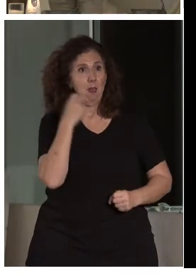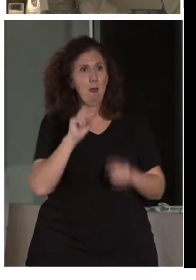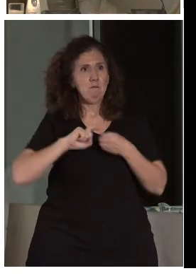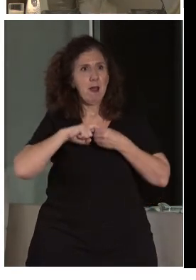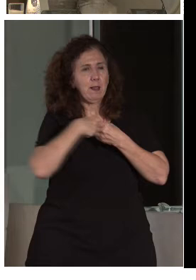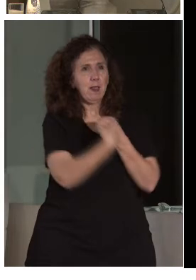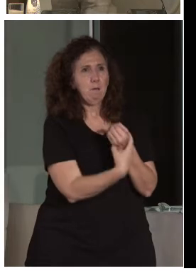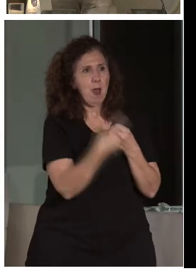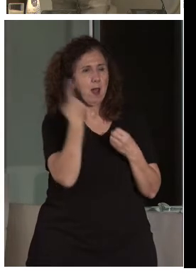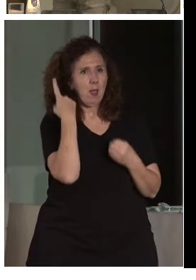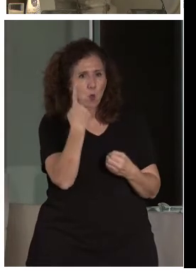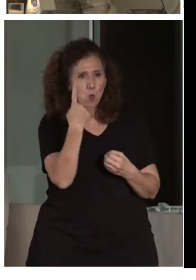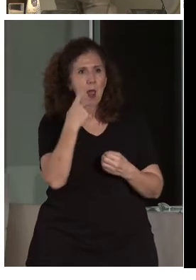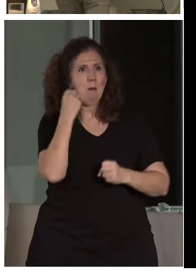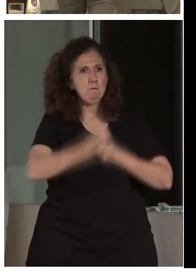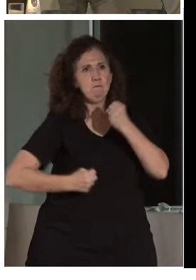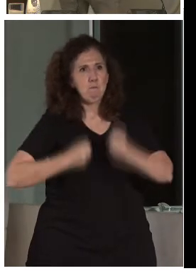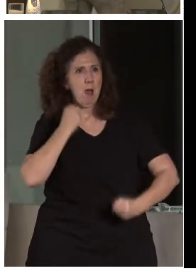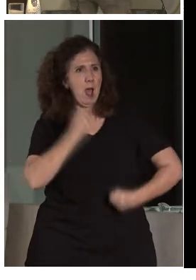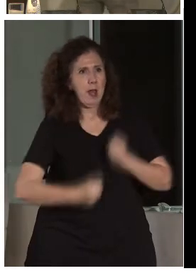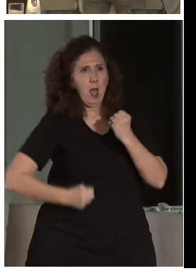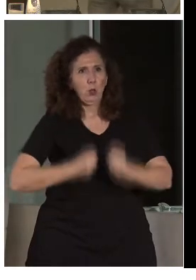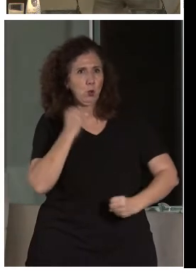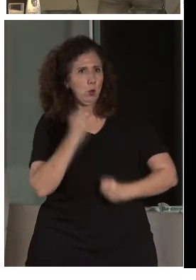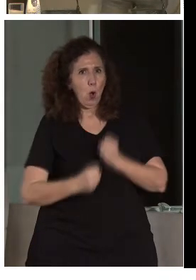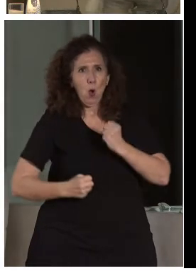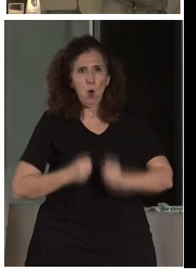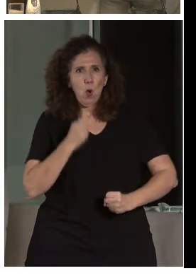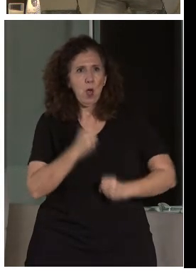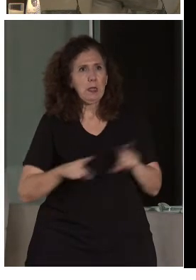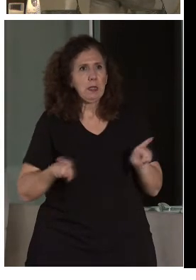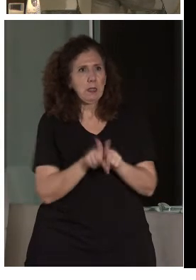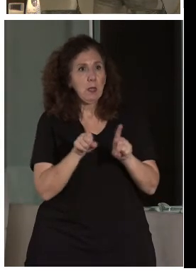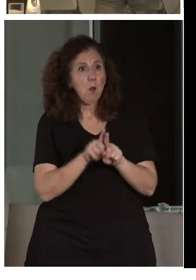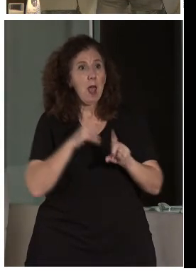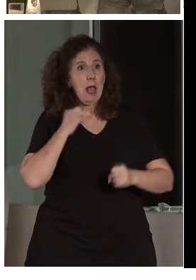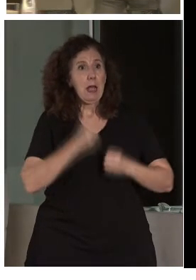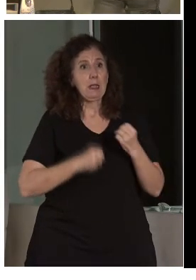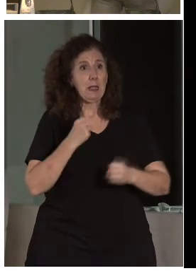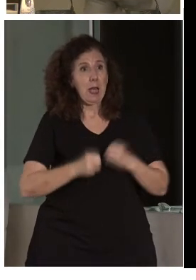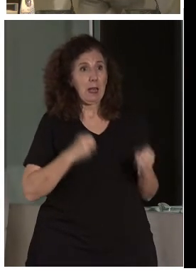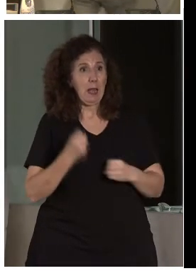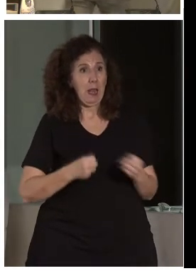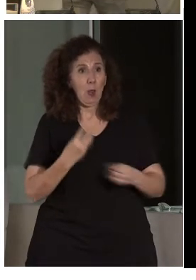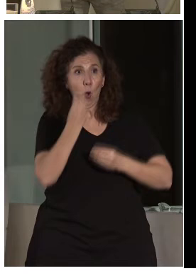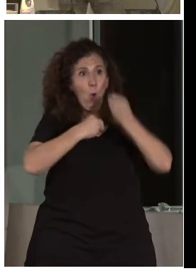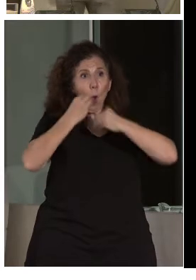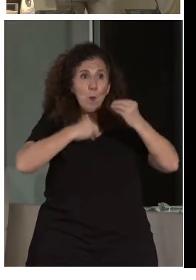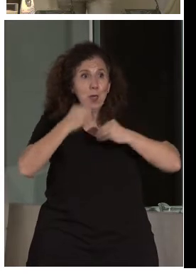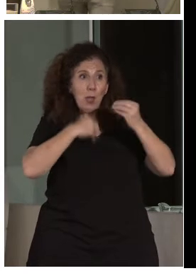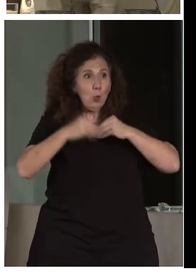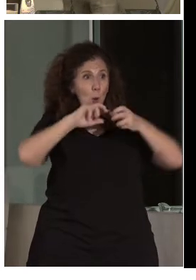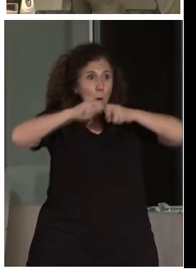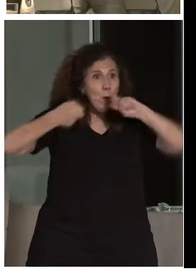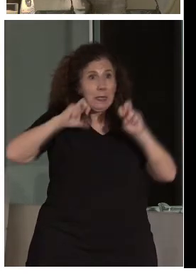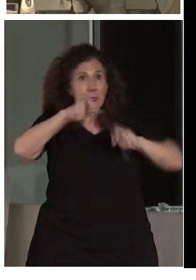carreras ya de Joelet. Esto es un poco como las carreras estas de montaña, que la próxima es con polvorones y croquetas y correr sin